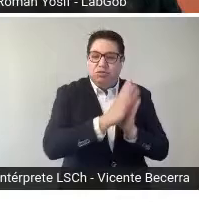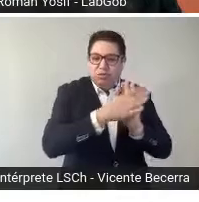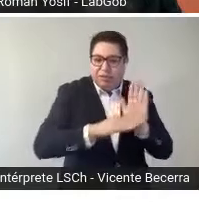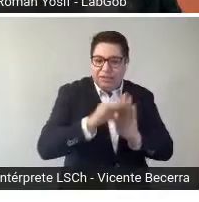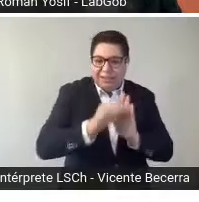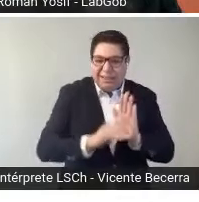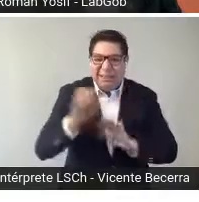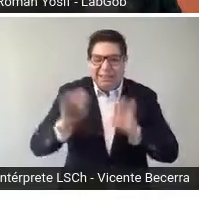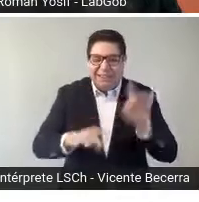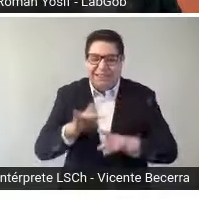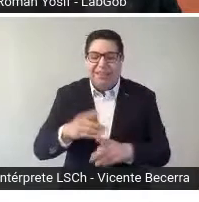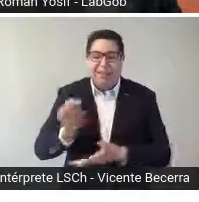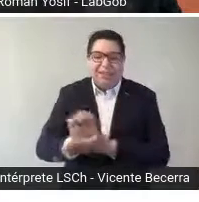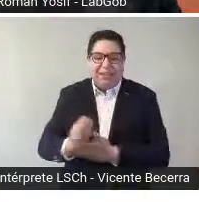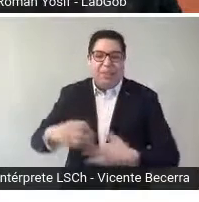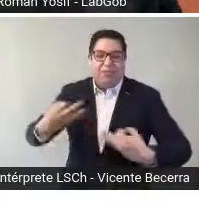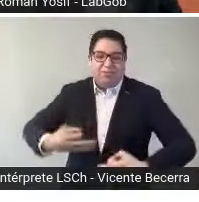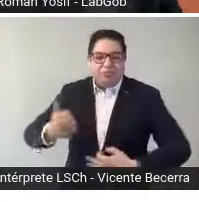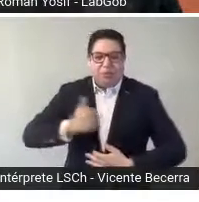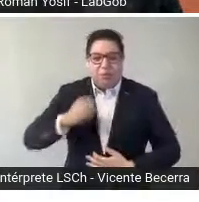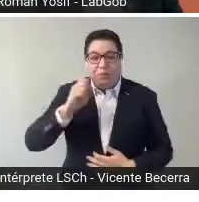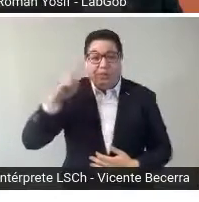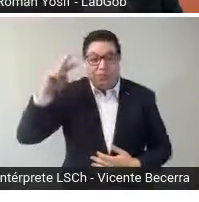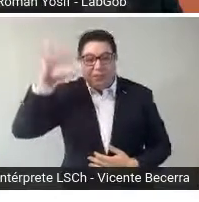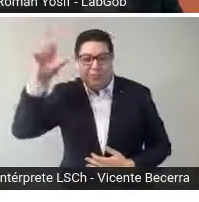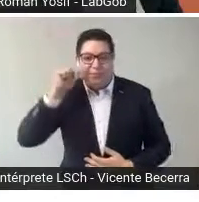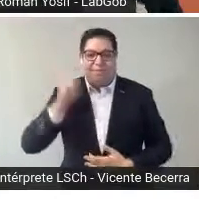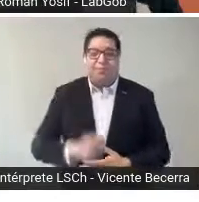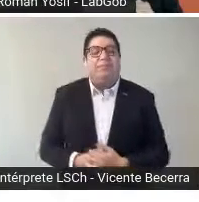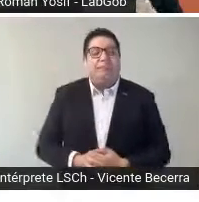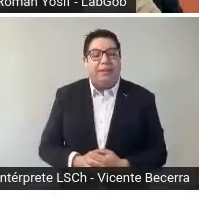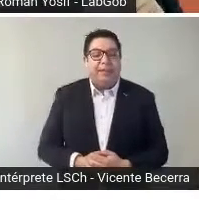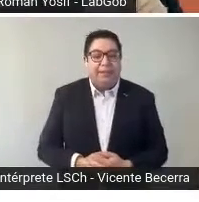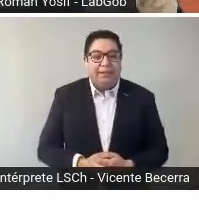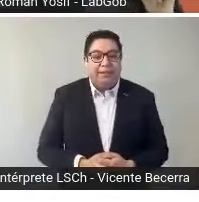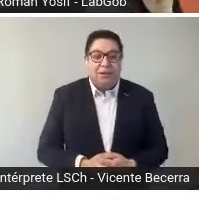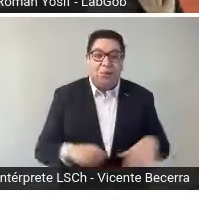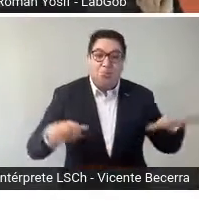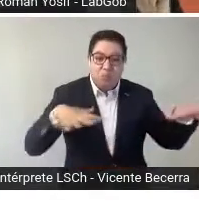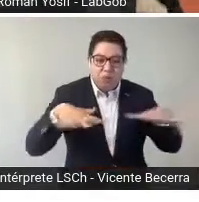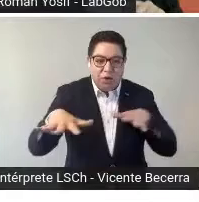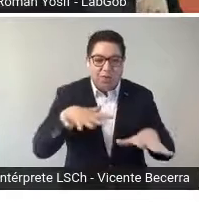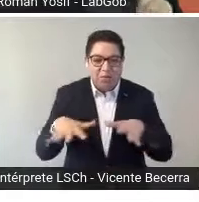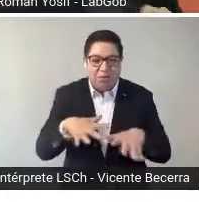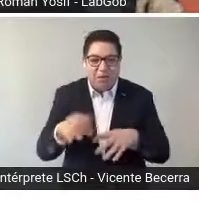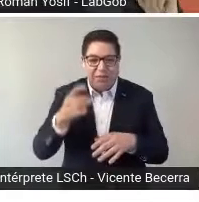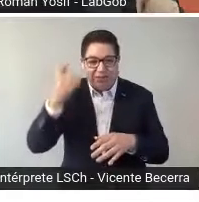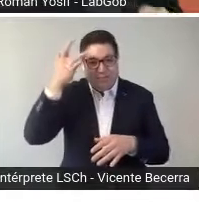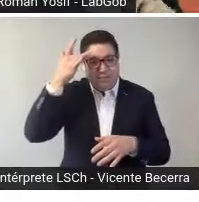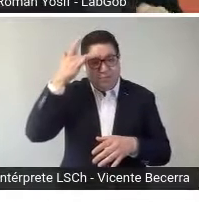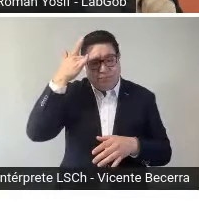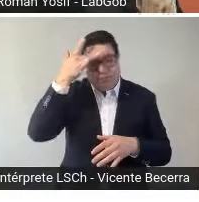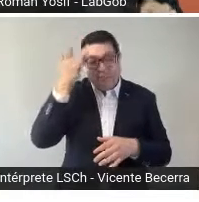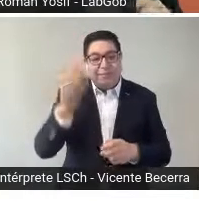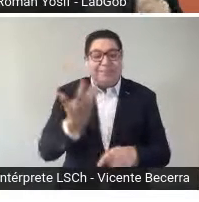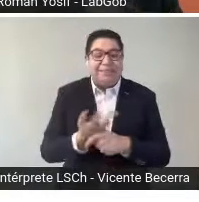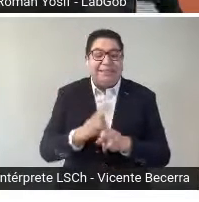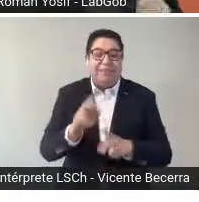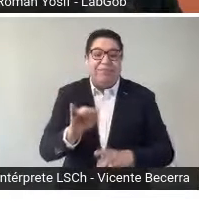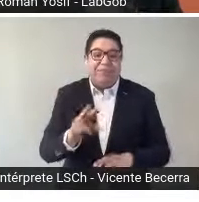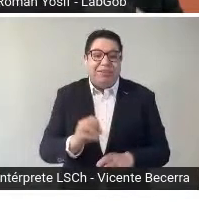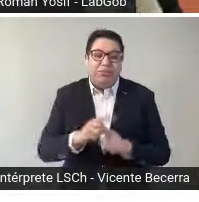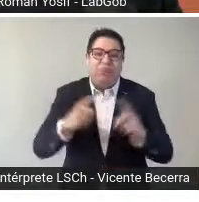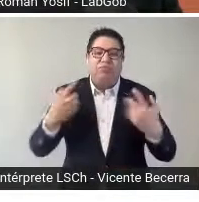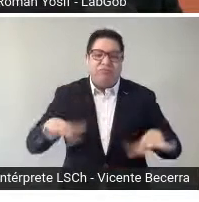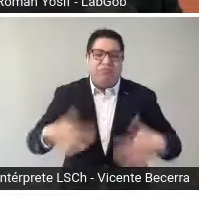ese mejor estado que todos soñamos. Y este movimiento vivo, y creo que la palabra clave es que está vivo y tenemos que